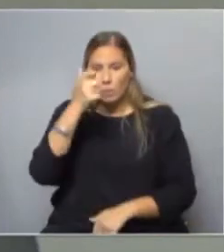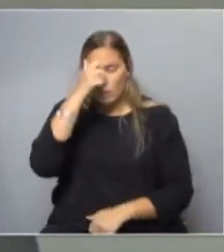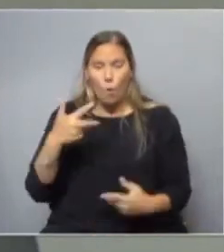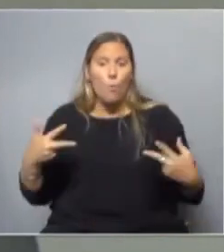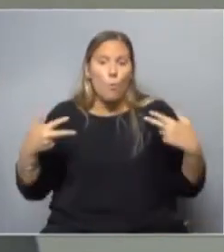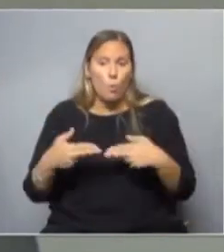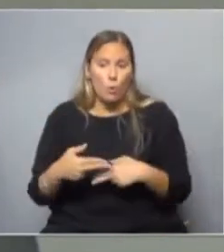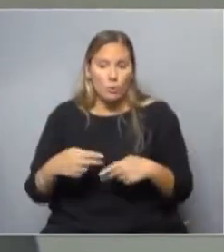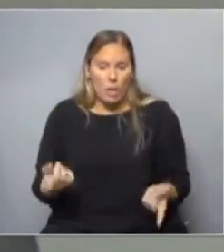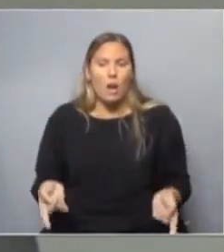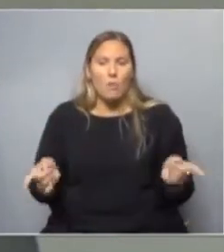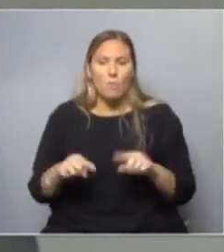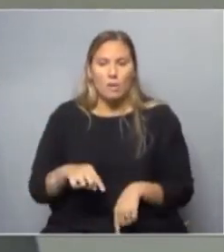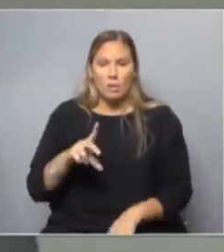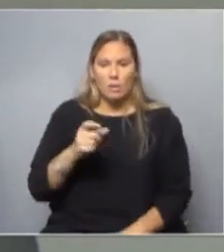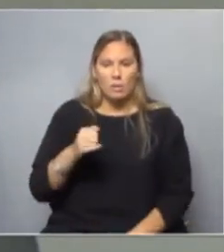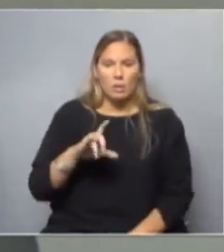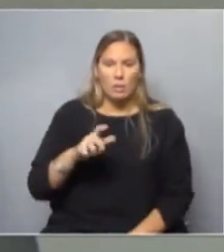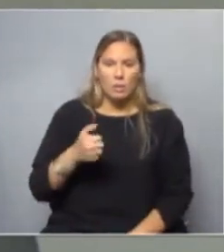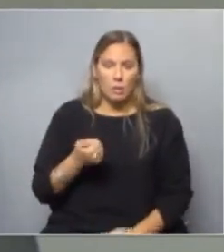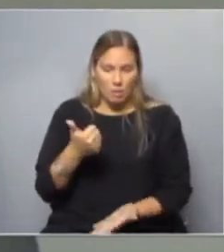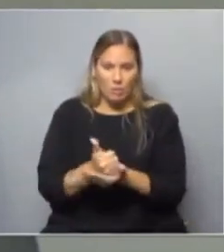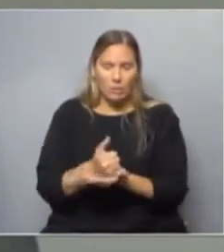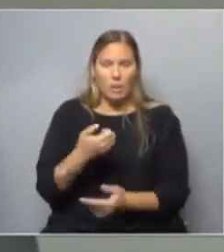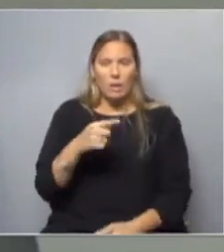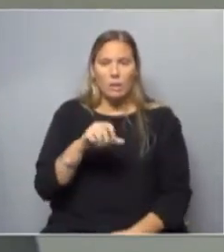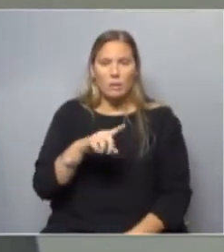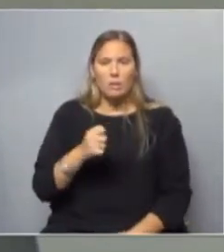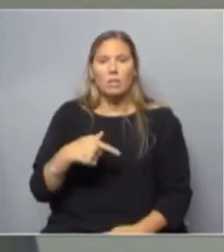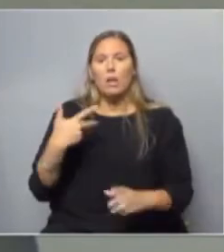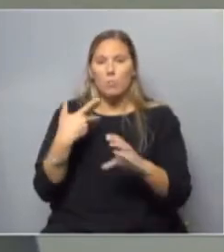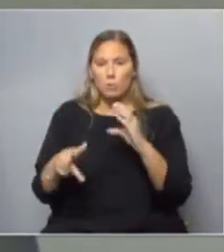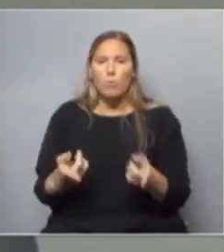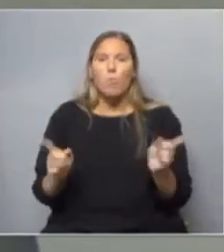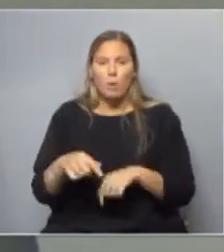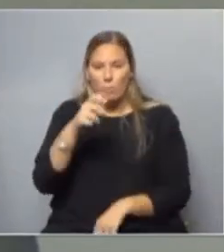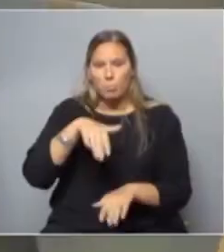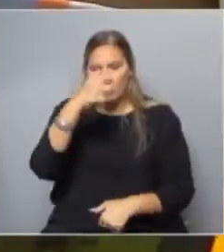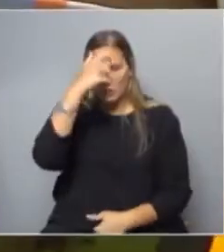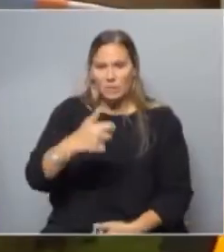pausa. A la vuelta, Daniela Hirschfeld en estudios, Alexandra Perrone por Zoom, vuelve sobre ciencia.